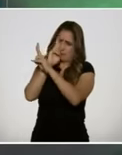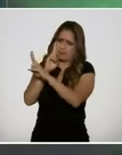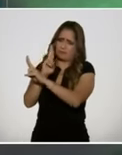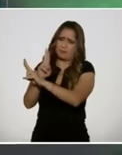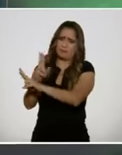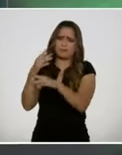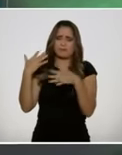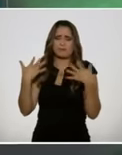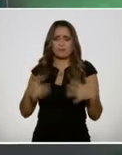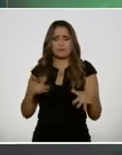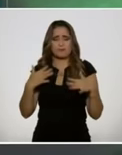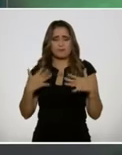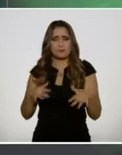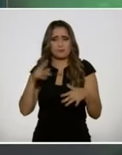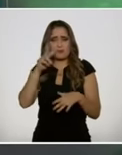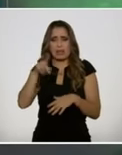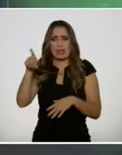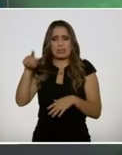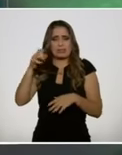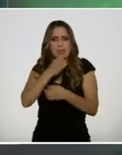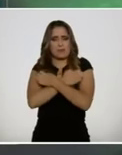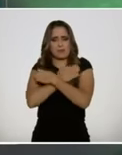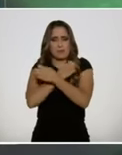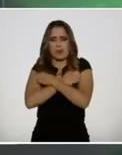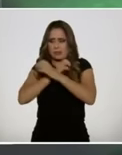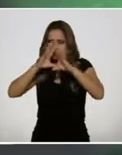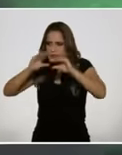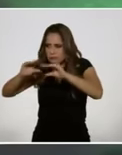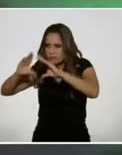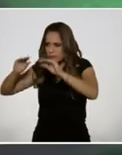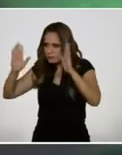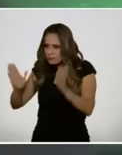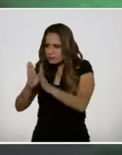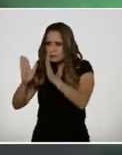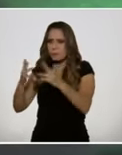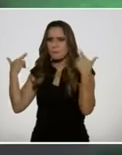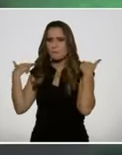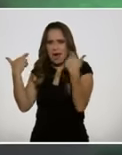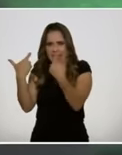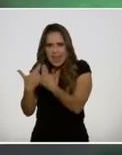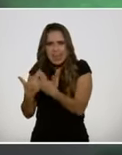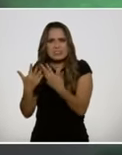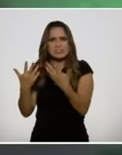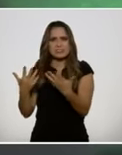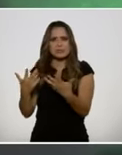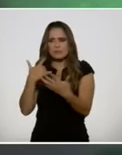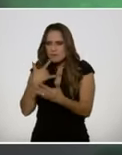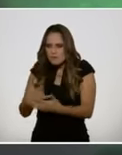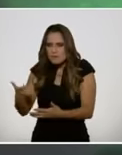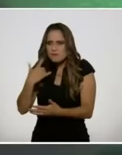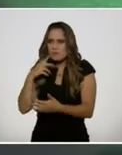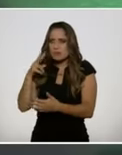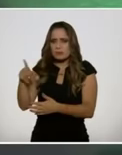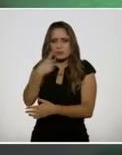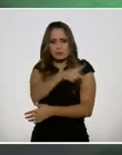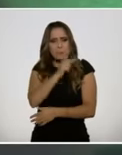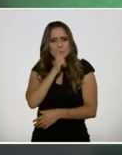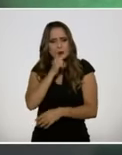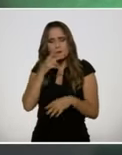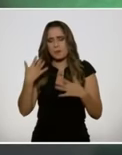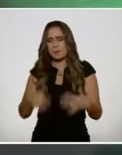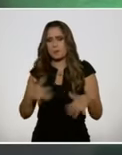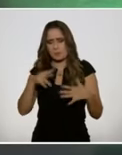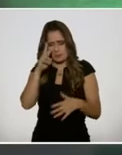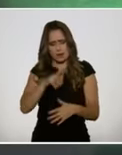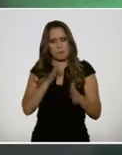nosotros, quien precisamente dignificó la situación de la docencia y que de verdad agradezco mucho y que yo creo que